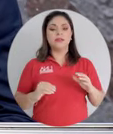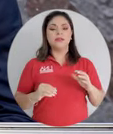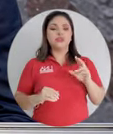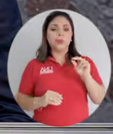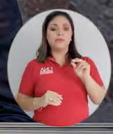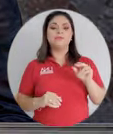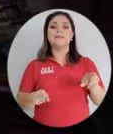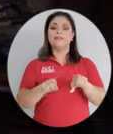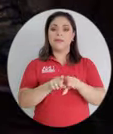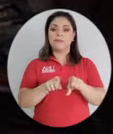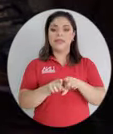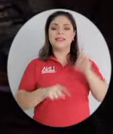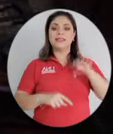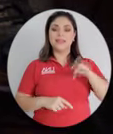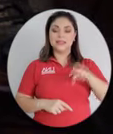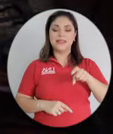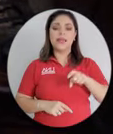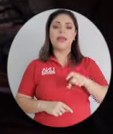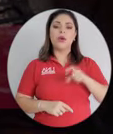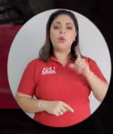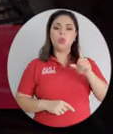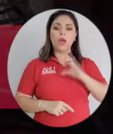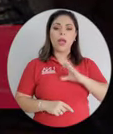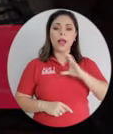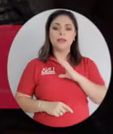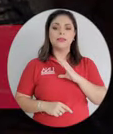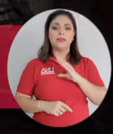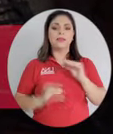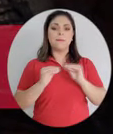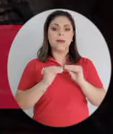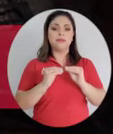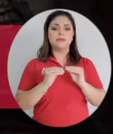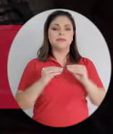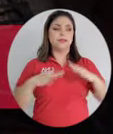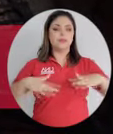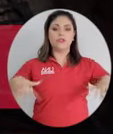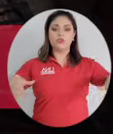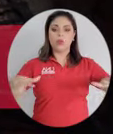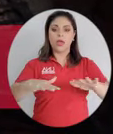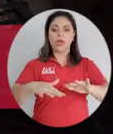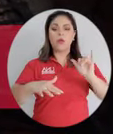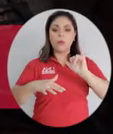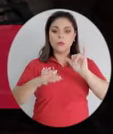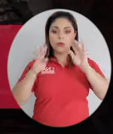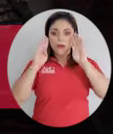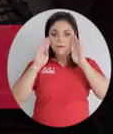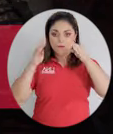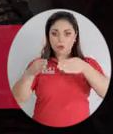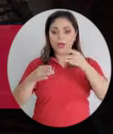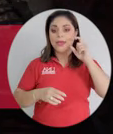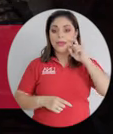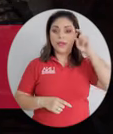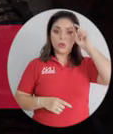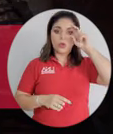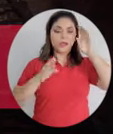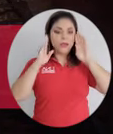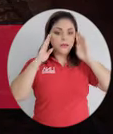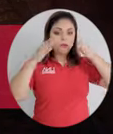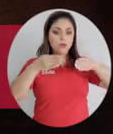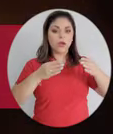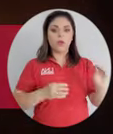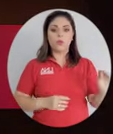sino también que tiene que tener un carácter más sectorial, territorial, por supuesto un enfoque de género y de